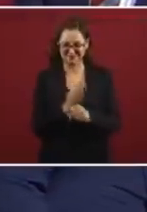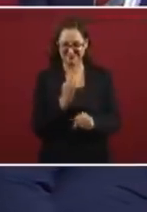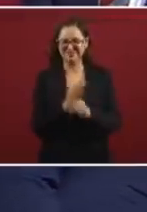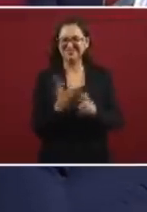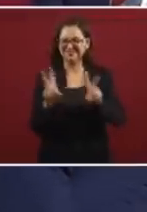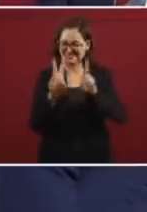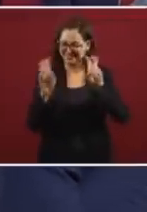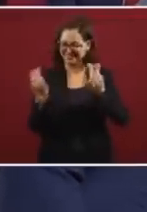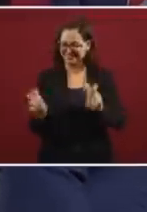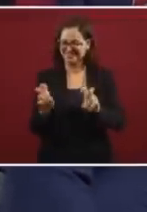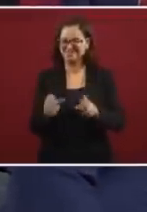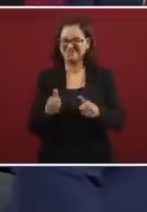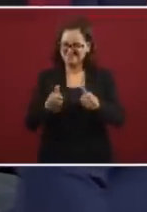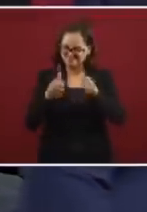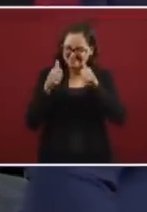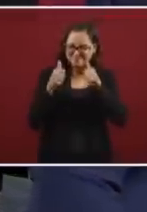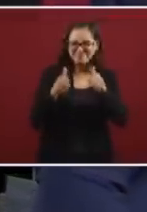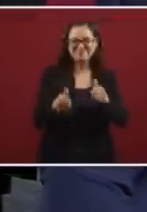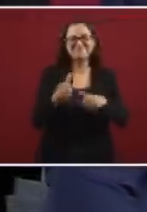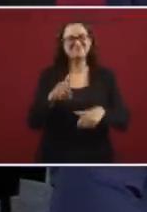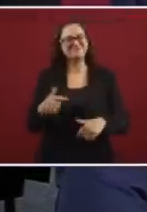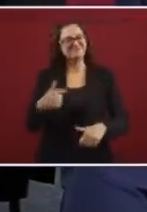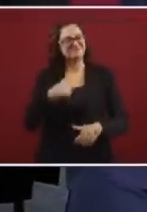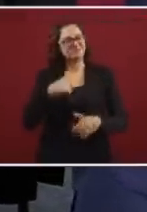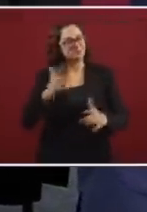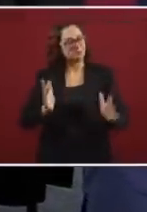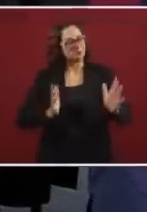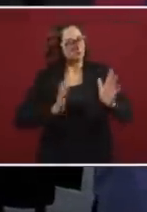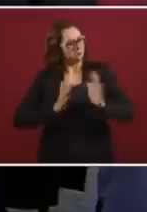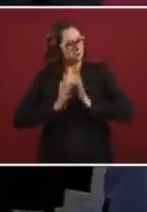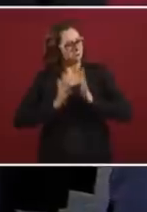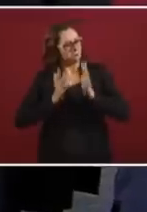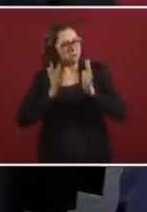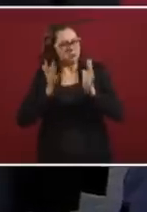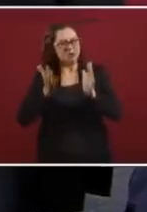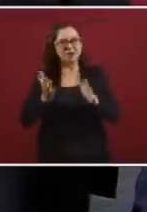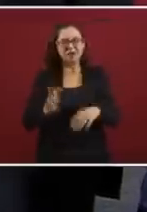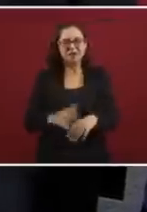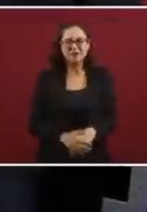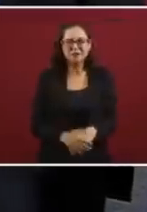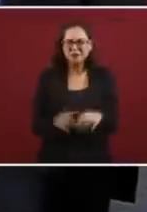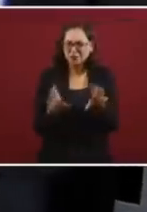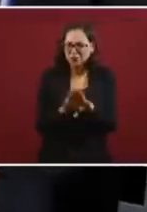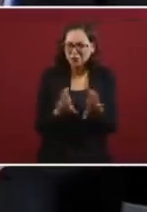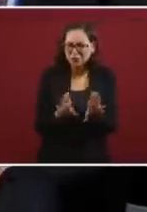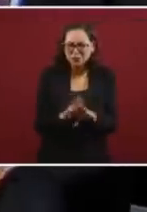tema me llama muchísimo la atención como una organización